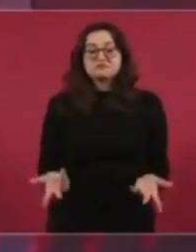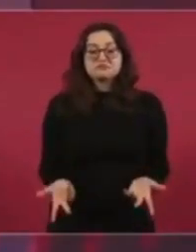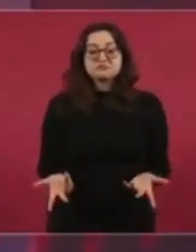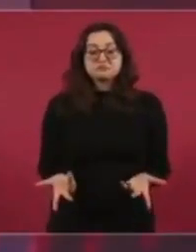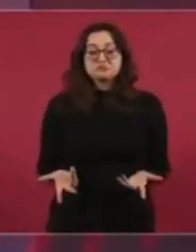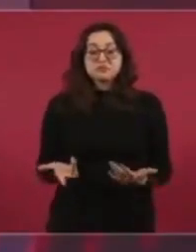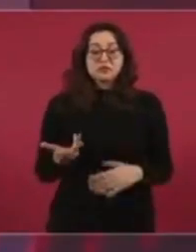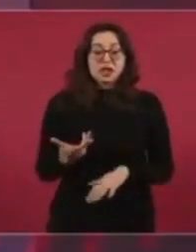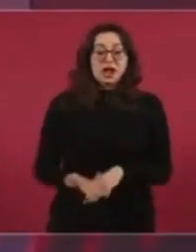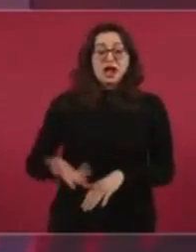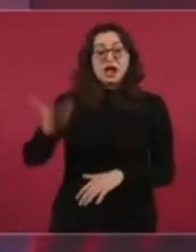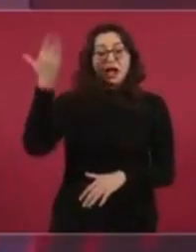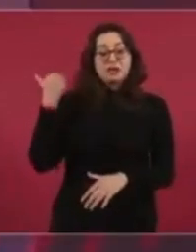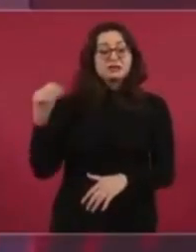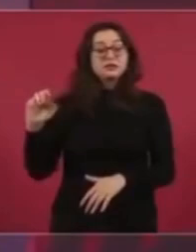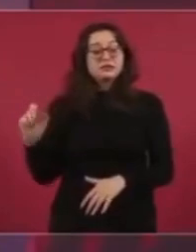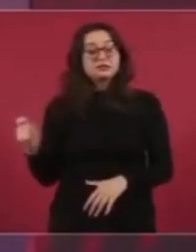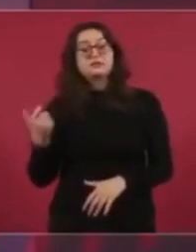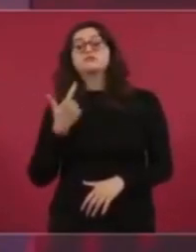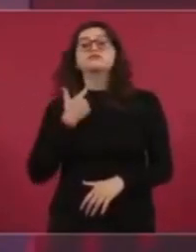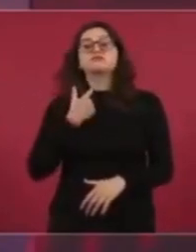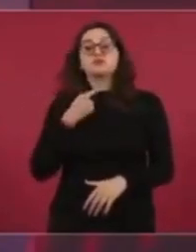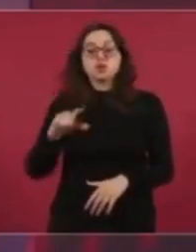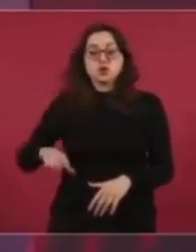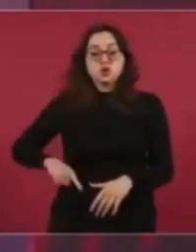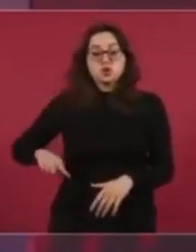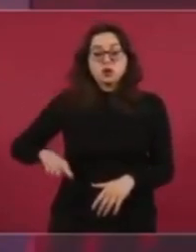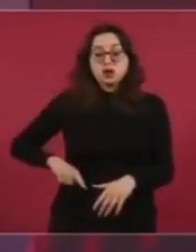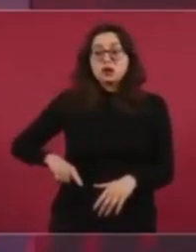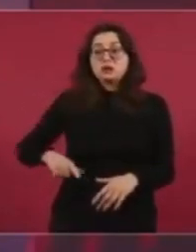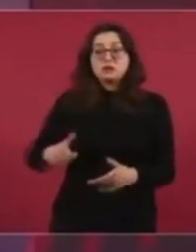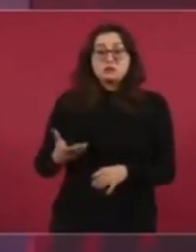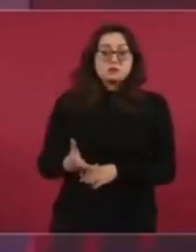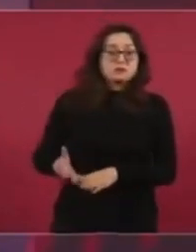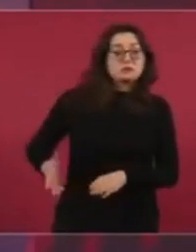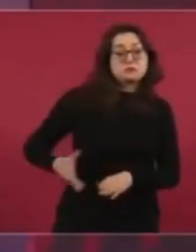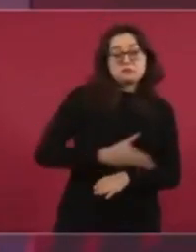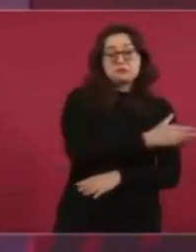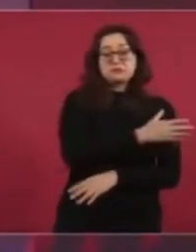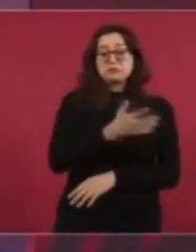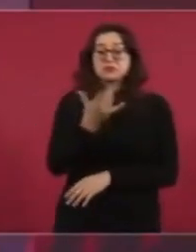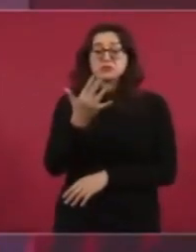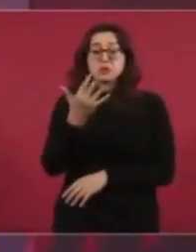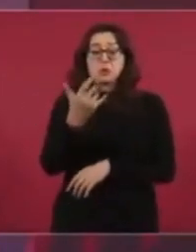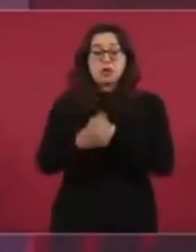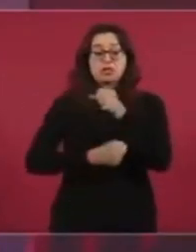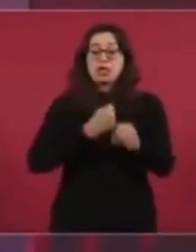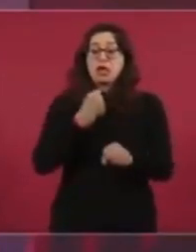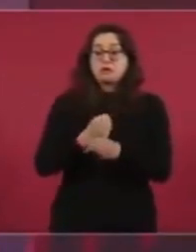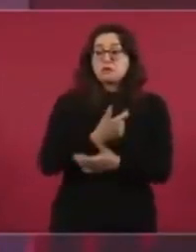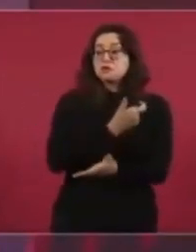desde hace 50 años, cuando menos.